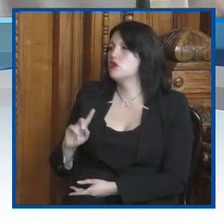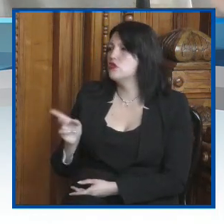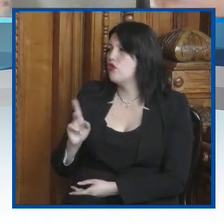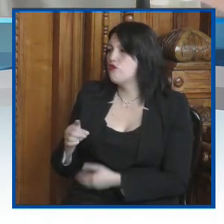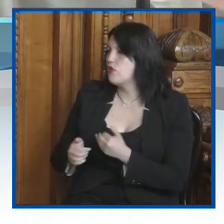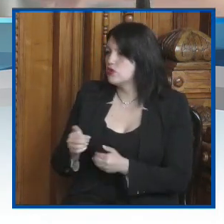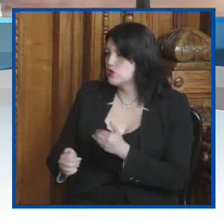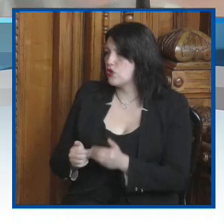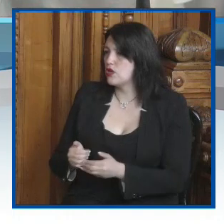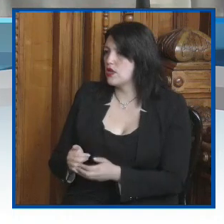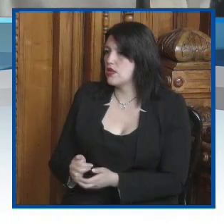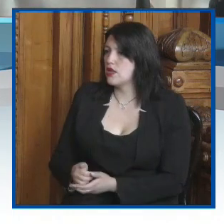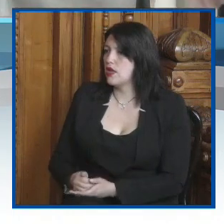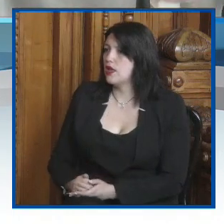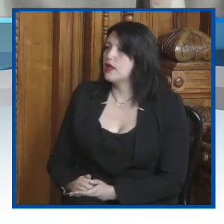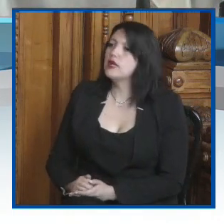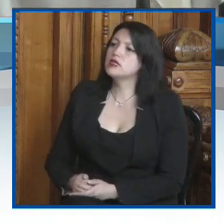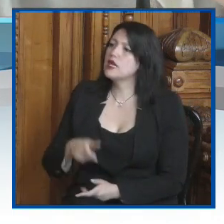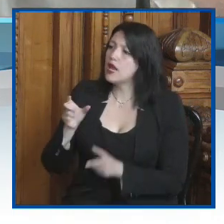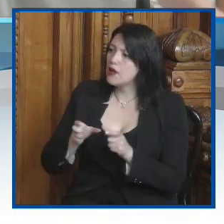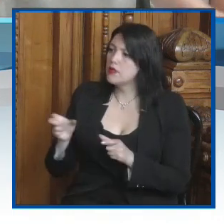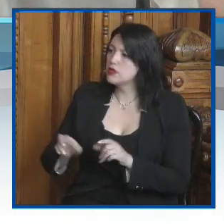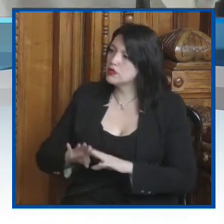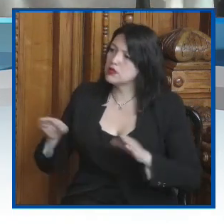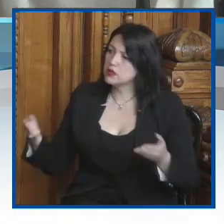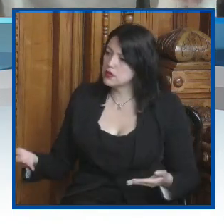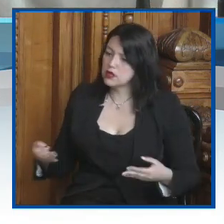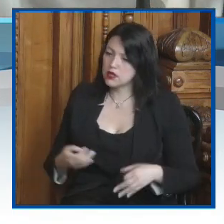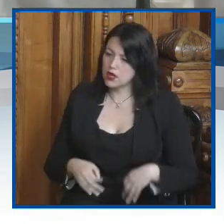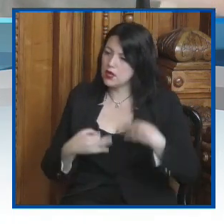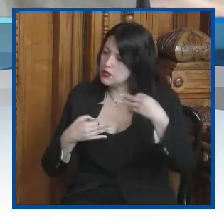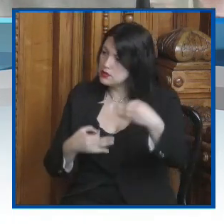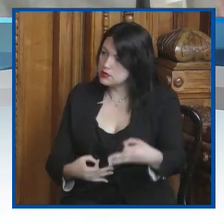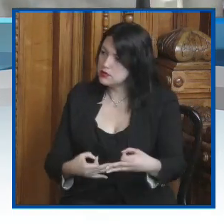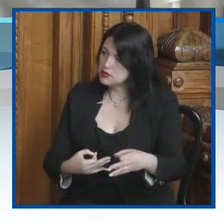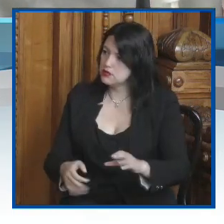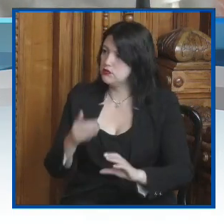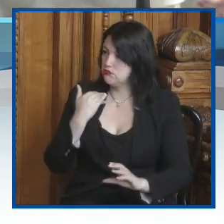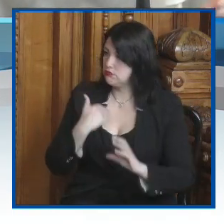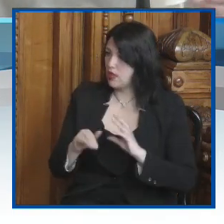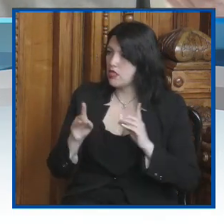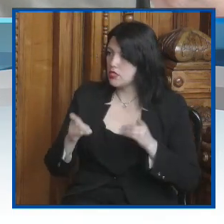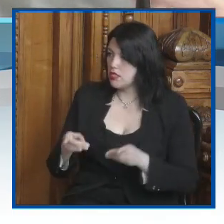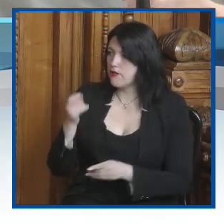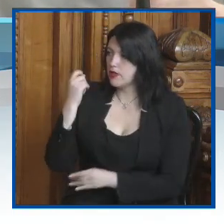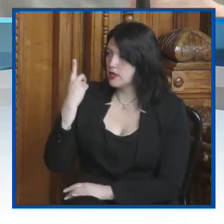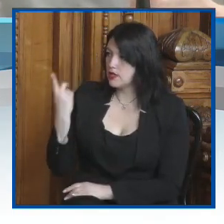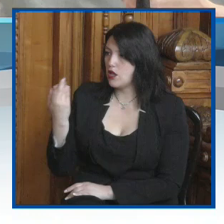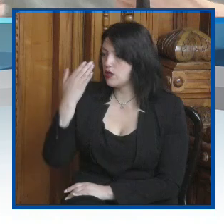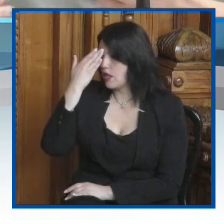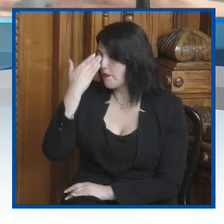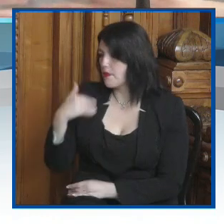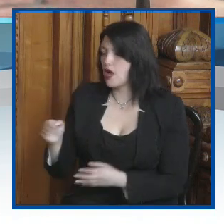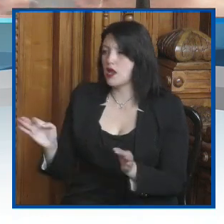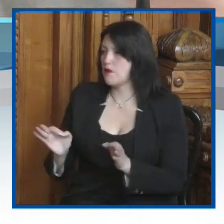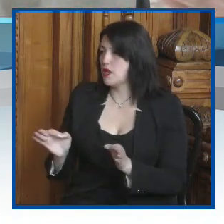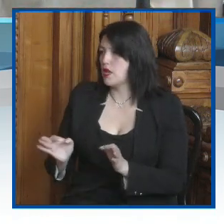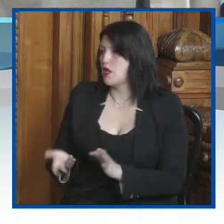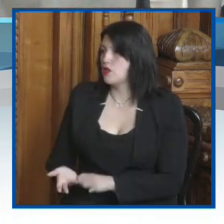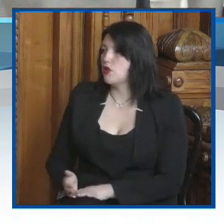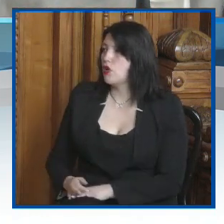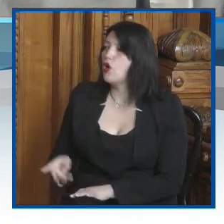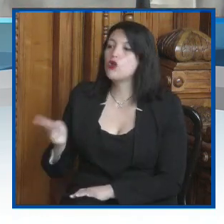Si la gente viene y le tenemos que estar explicando en la mesa, es que el papel que nosotros le mandamos no lo comprenden, o está mal explicado, o no